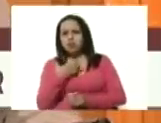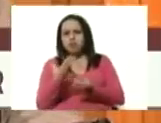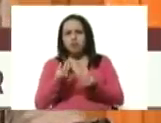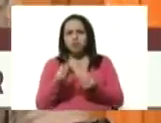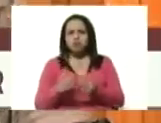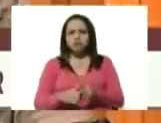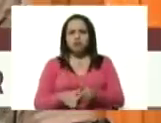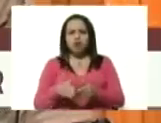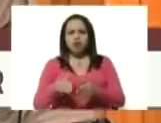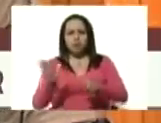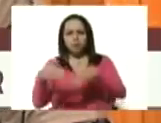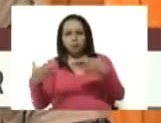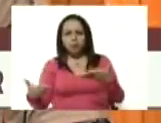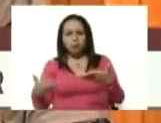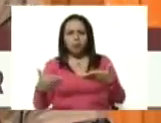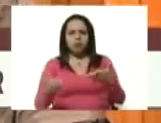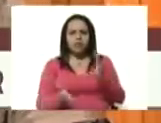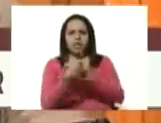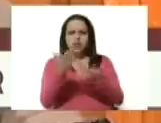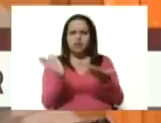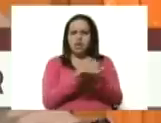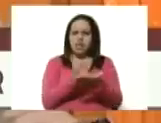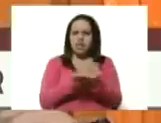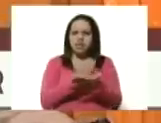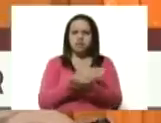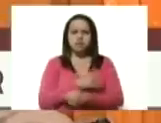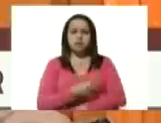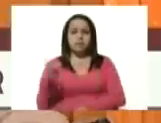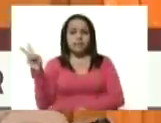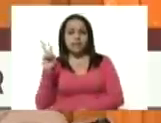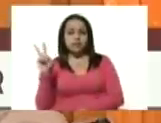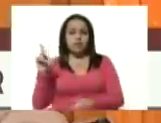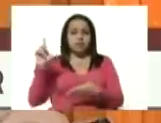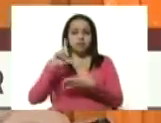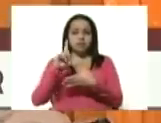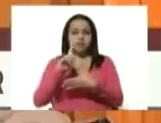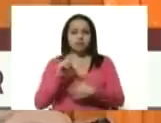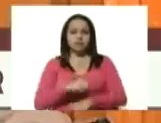arbitradas en Venezuela y en América Latina,